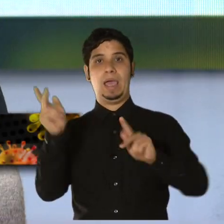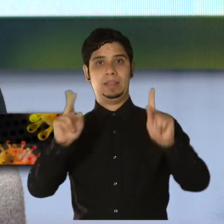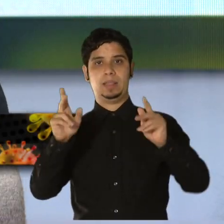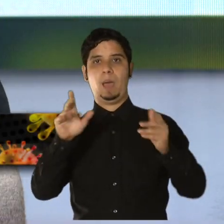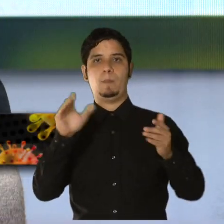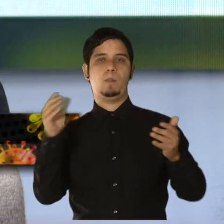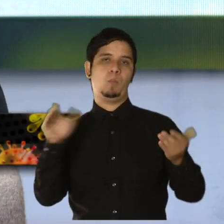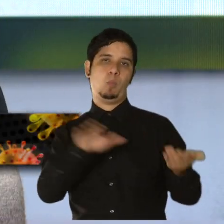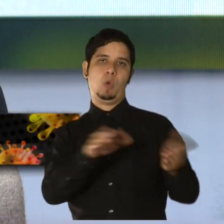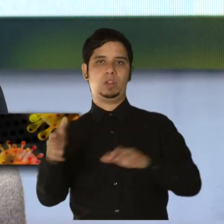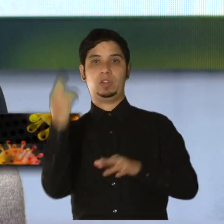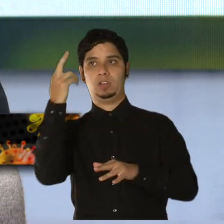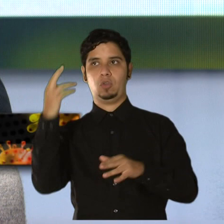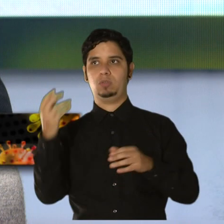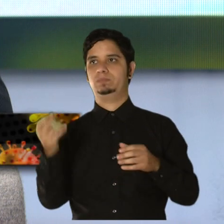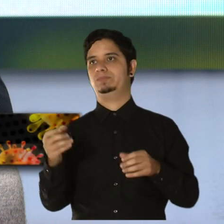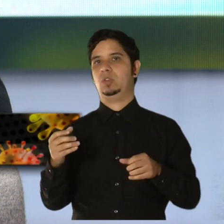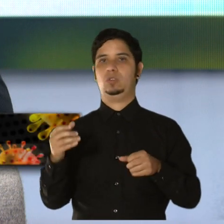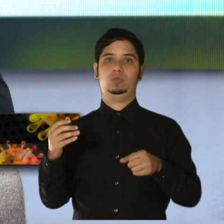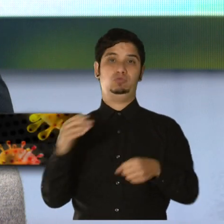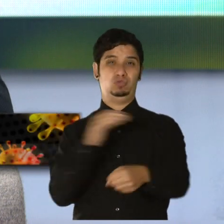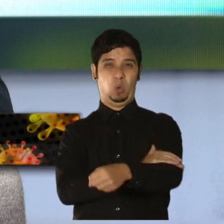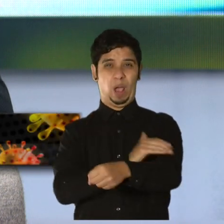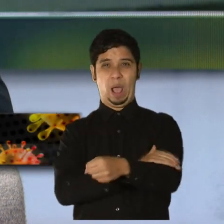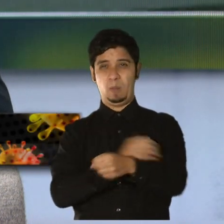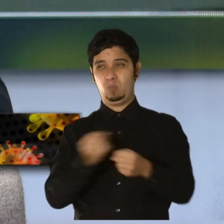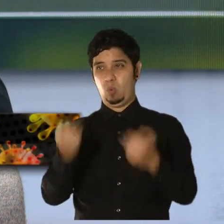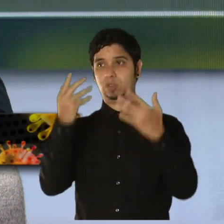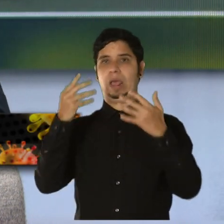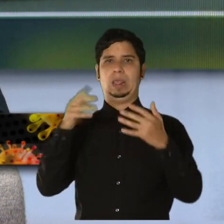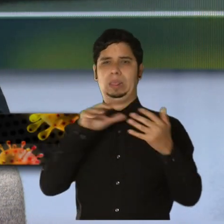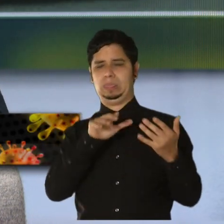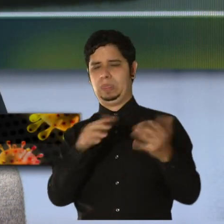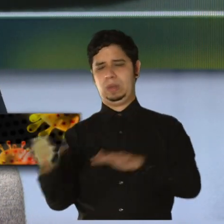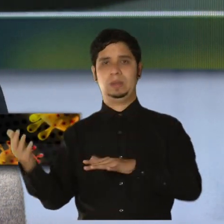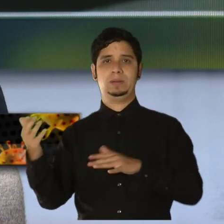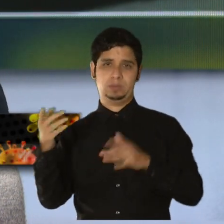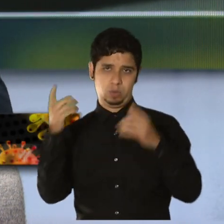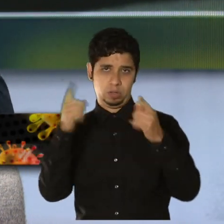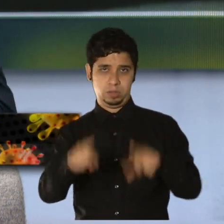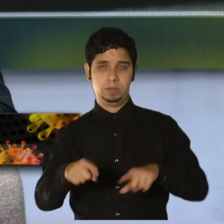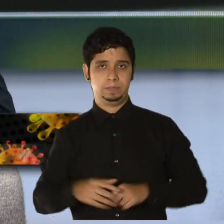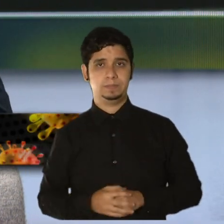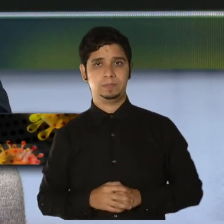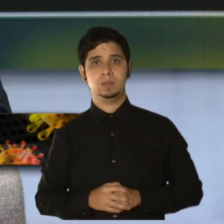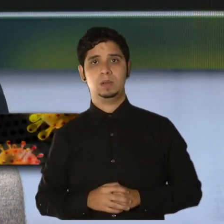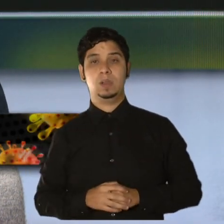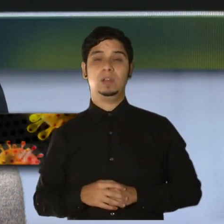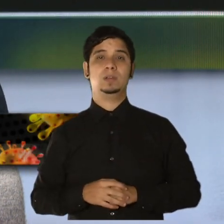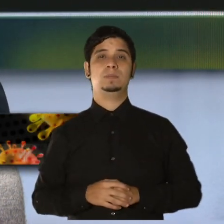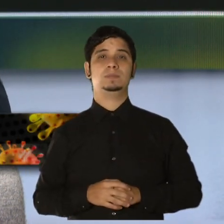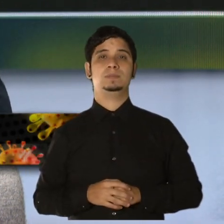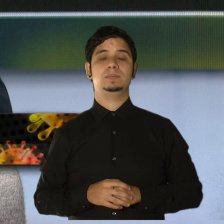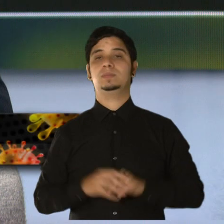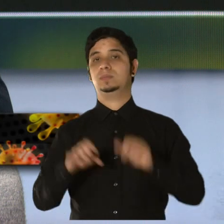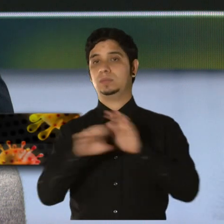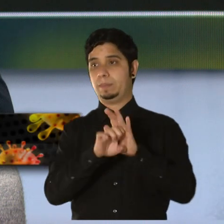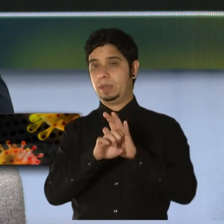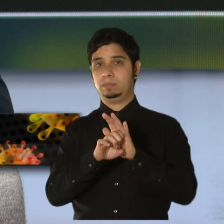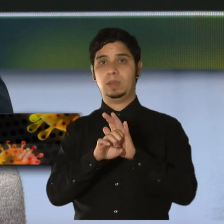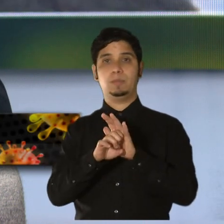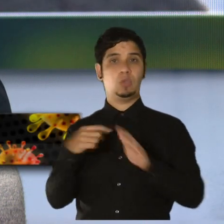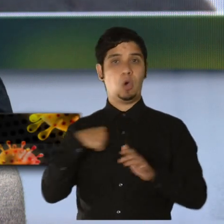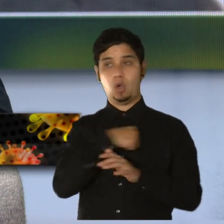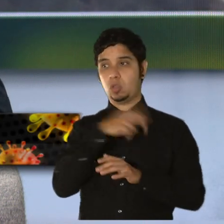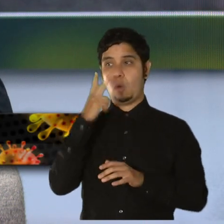se habla y honestamente no se habla lo suficiente. Nosotros pues cuando salimos a la calle tenemos varios programas que salen a la calle a ofrecer servicios